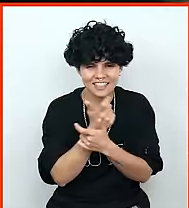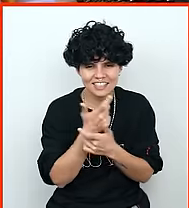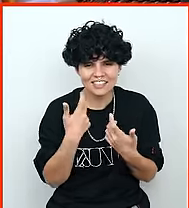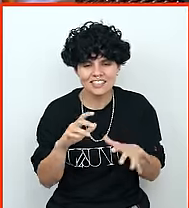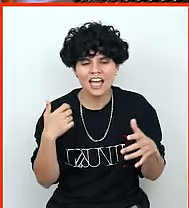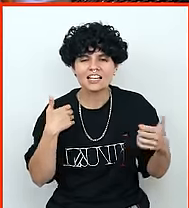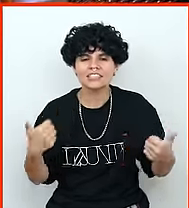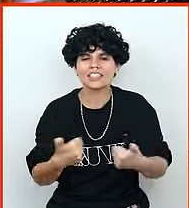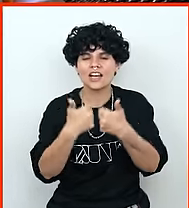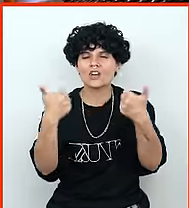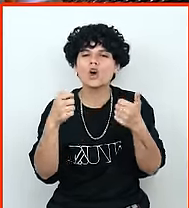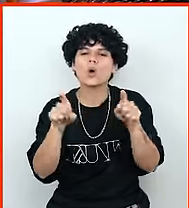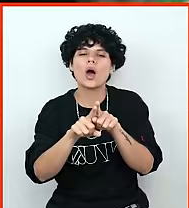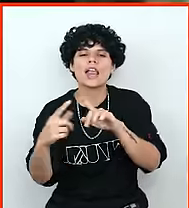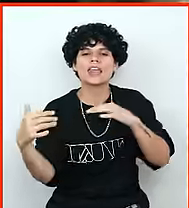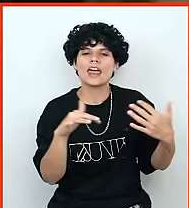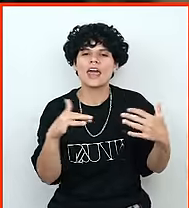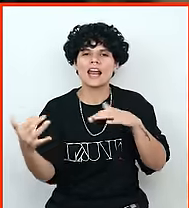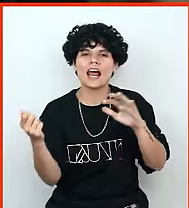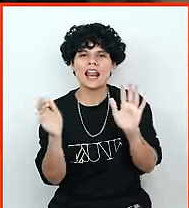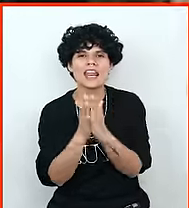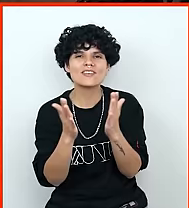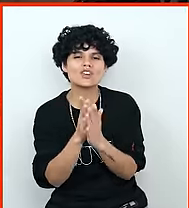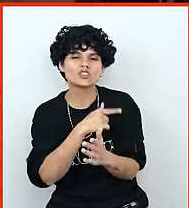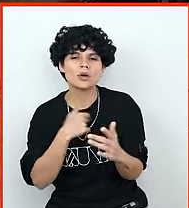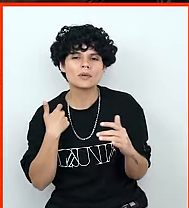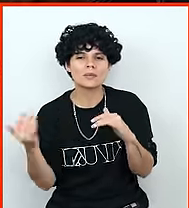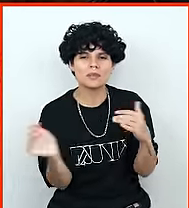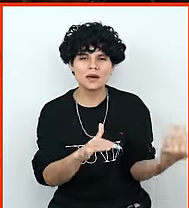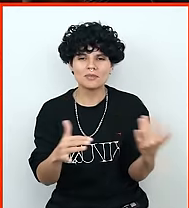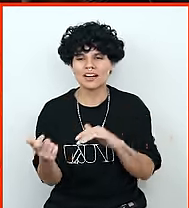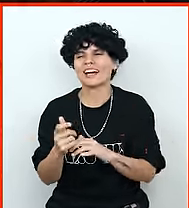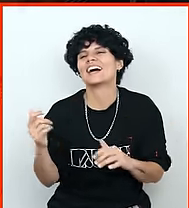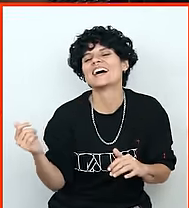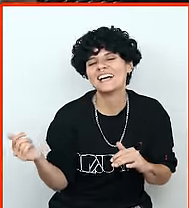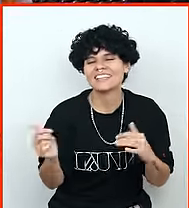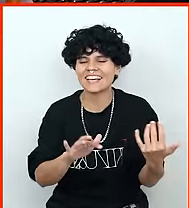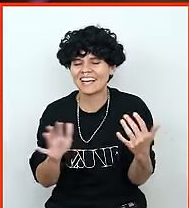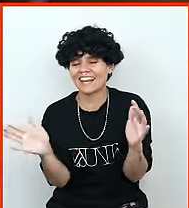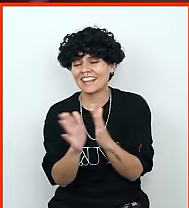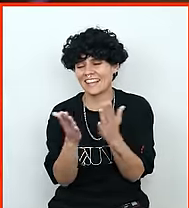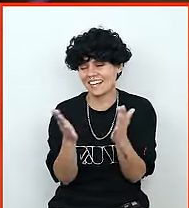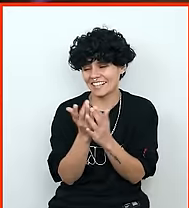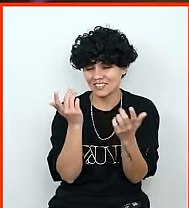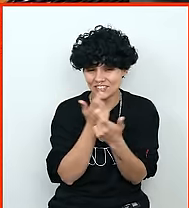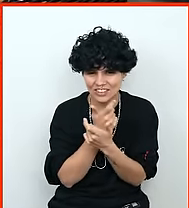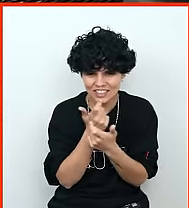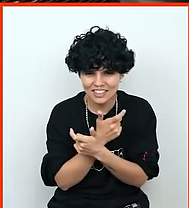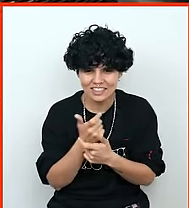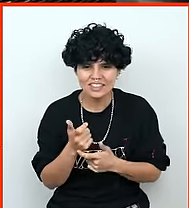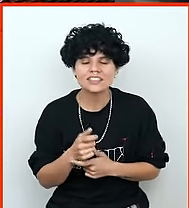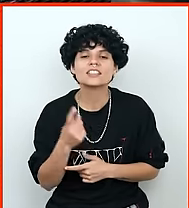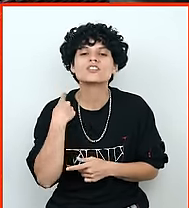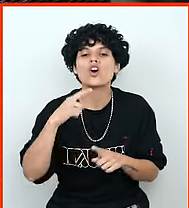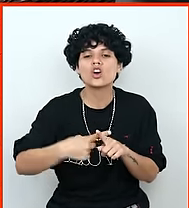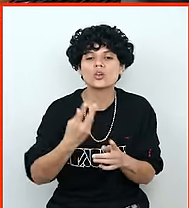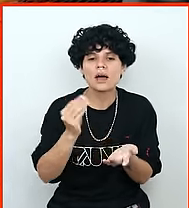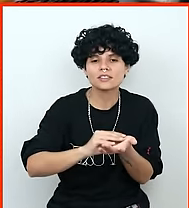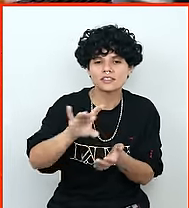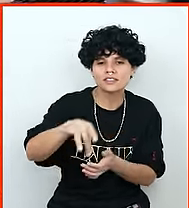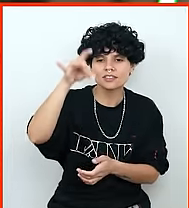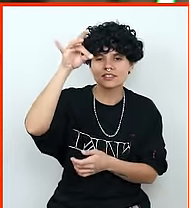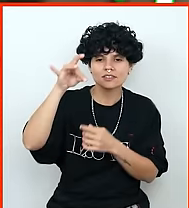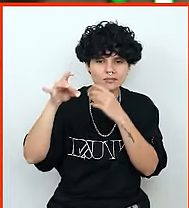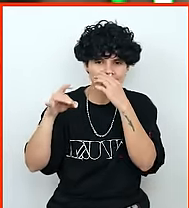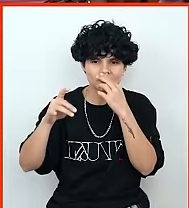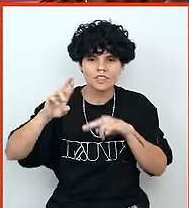Gracias. Lindeos por esa. Ay, su guerra de libros, ahí está. Salud. Su guerra de libros. Saque otro. No, saquemos otro. Es que